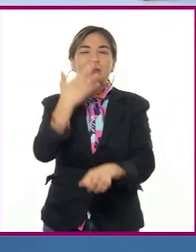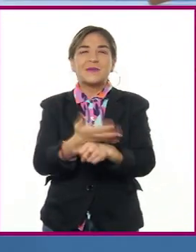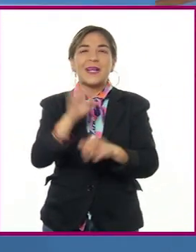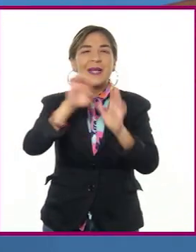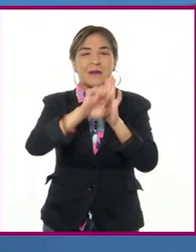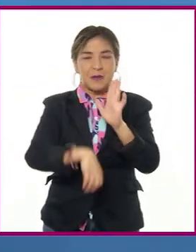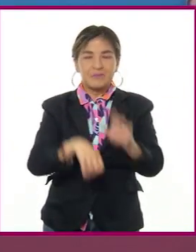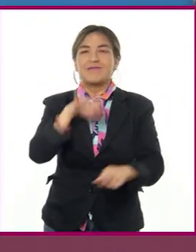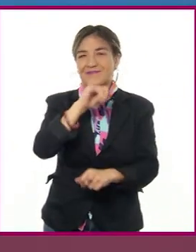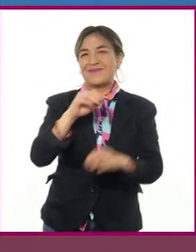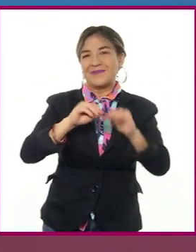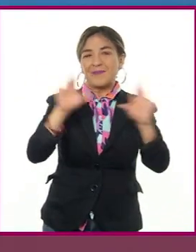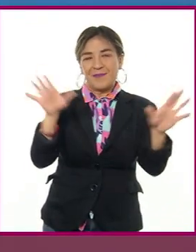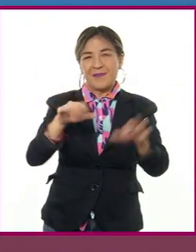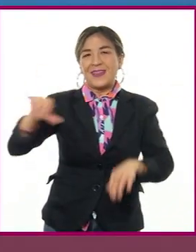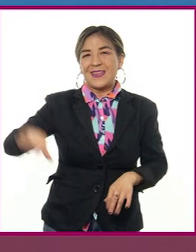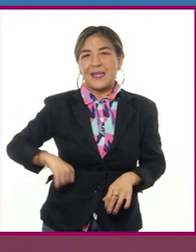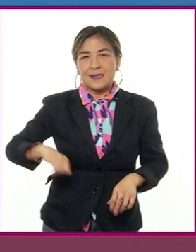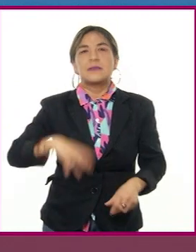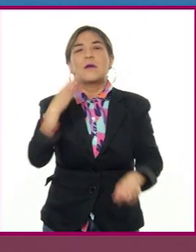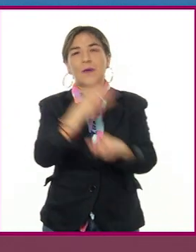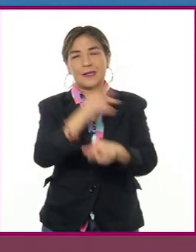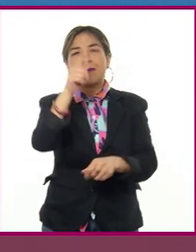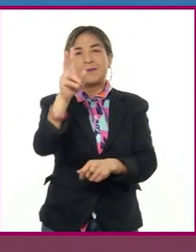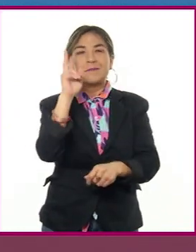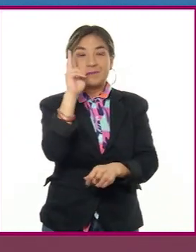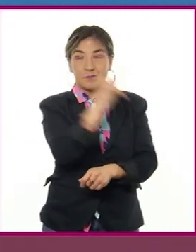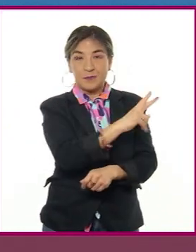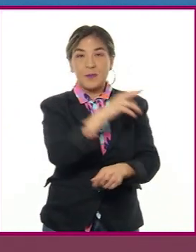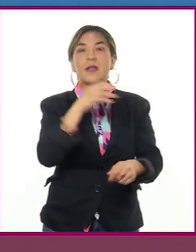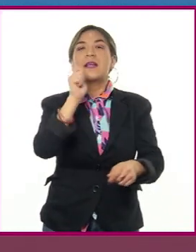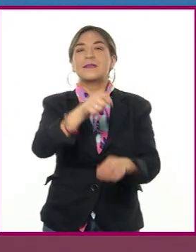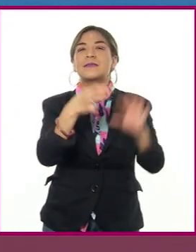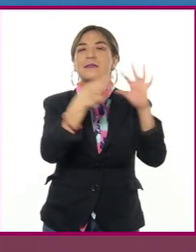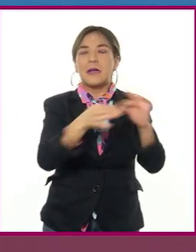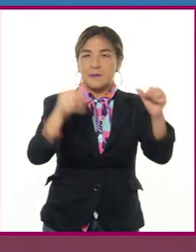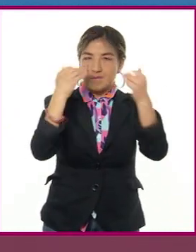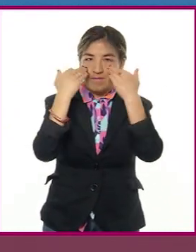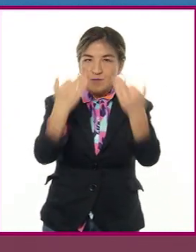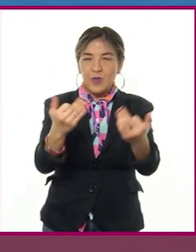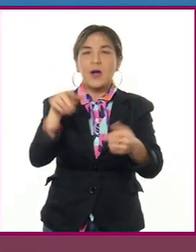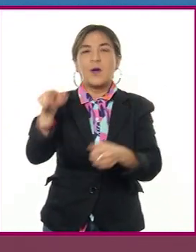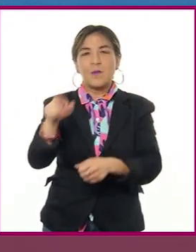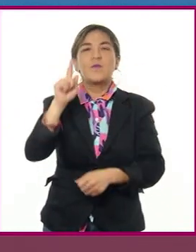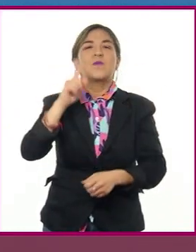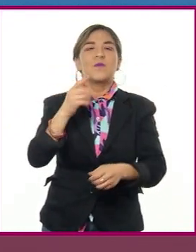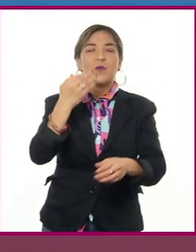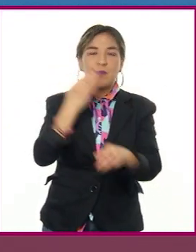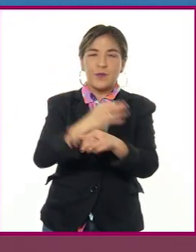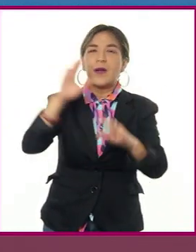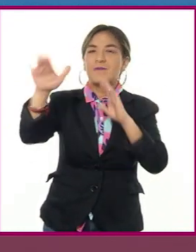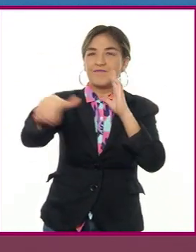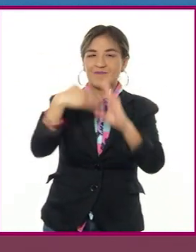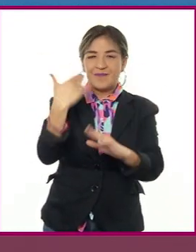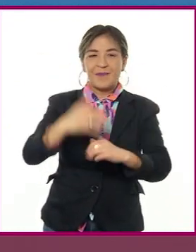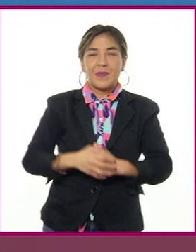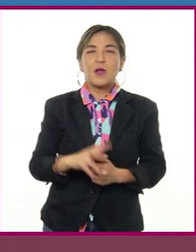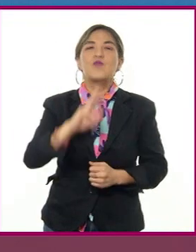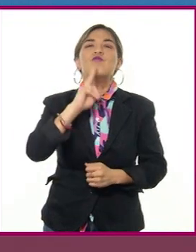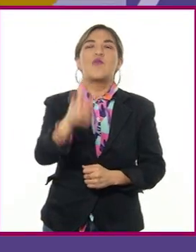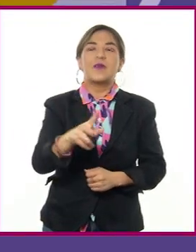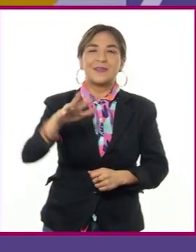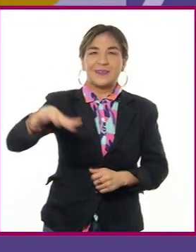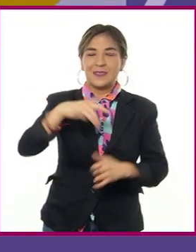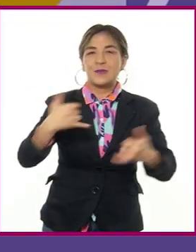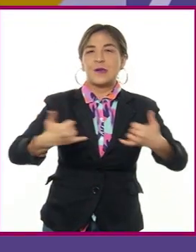muy interesante. Entonces, les invito a que presten atención a estos testimonios que nos hicieron llegar a nuestra sección La Voz de la